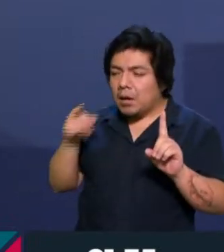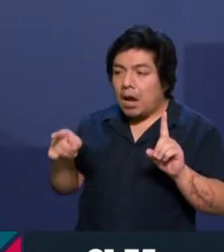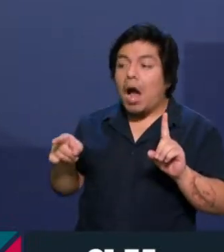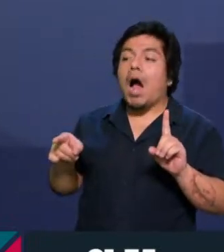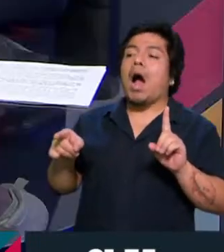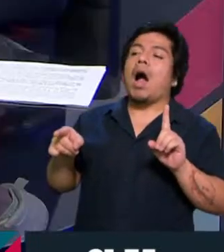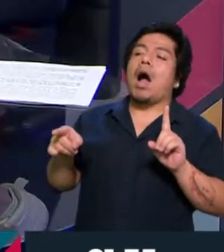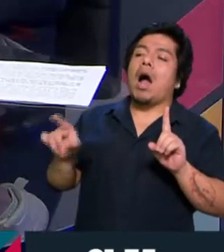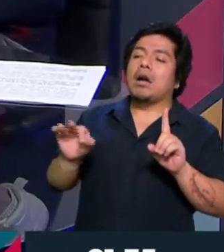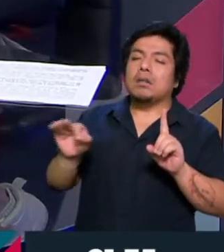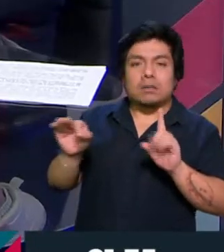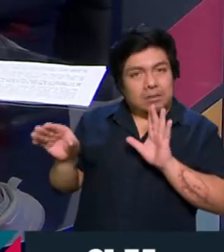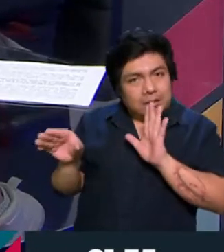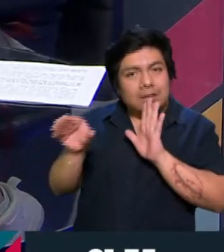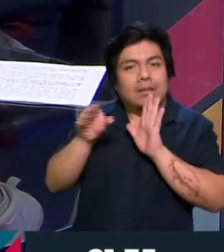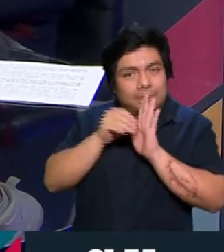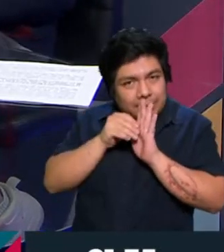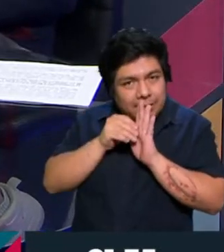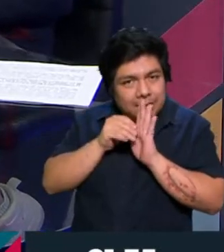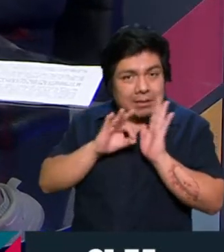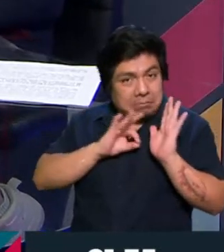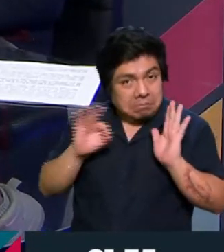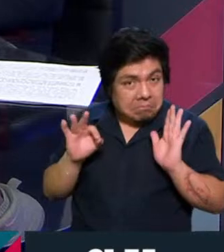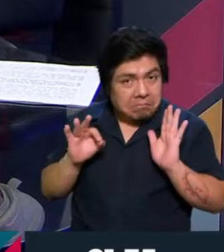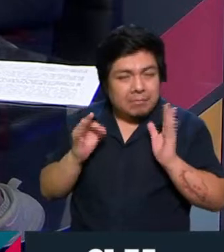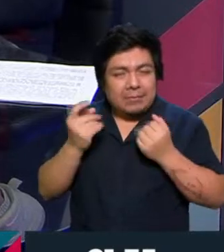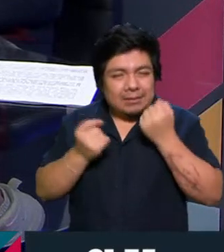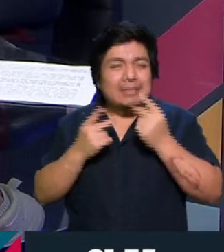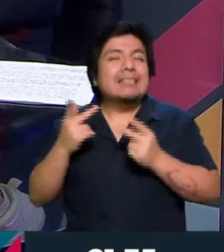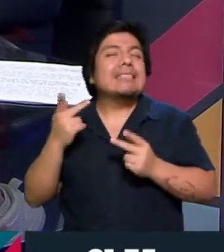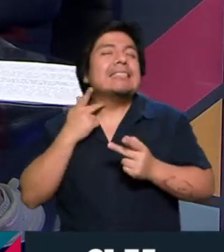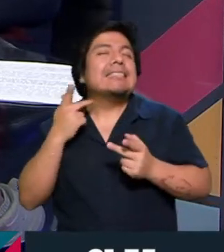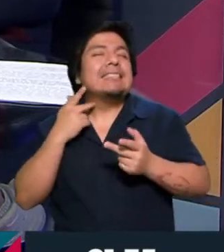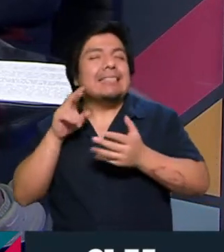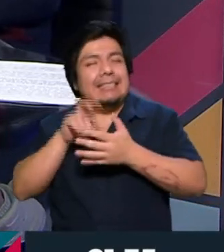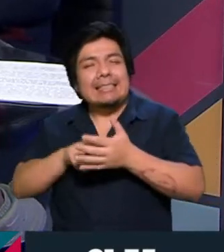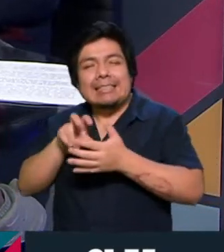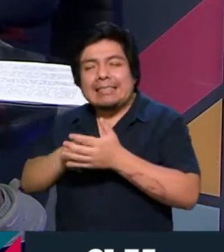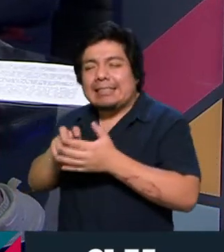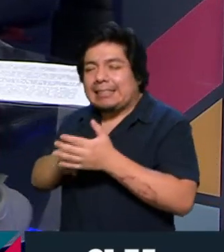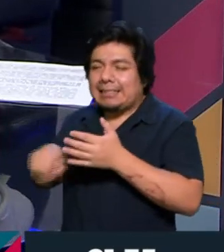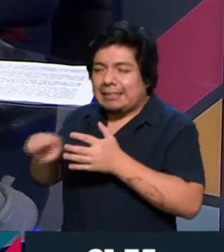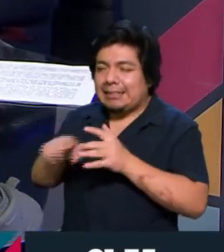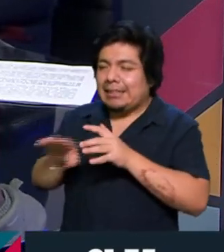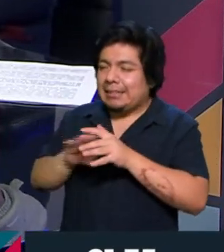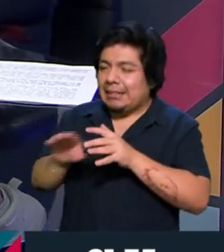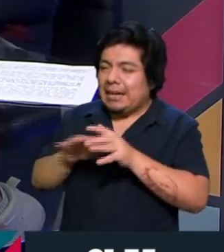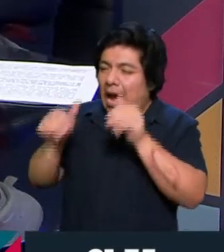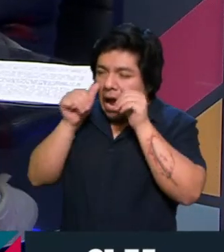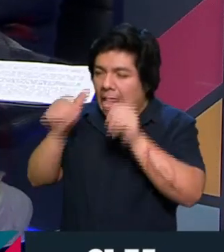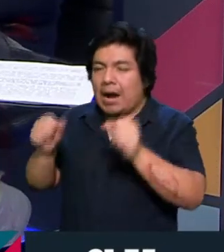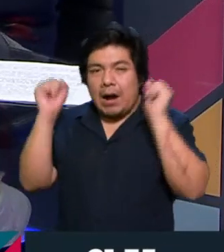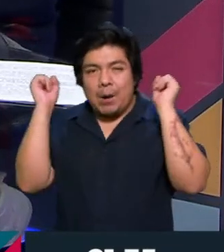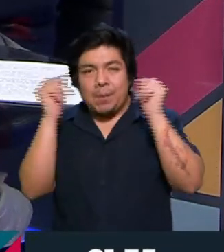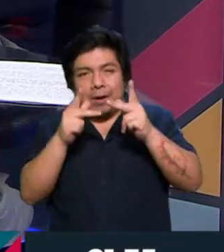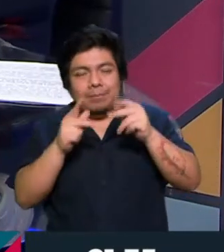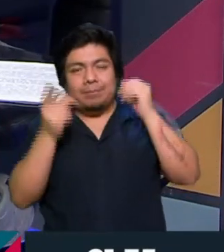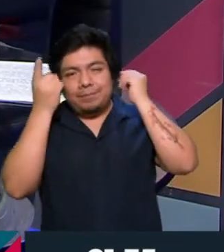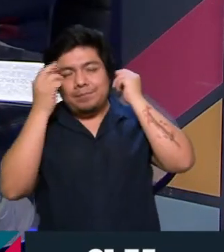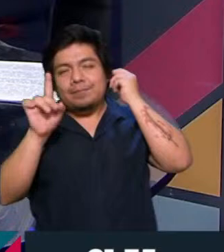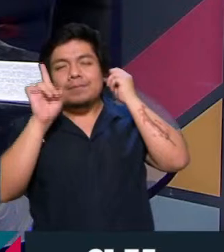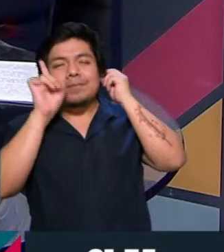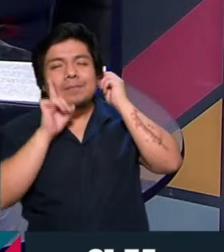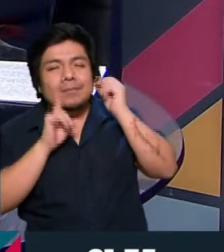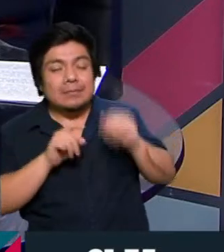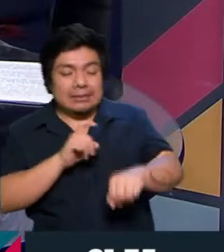podría servir también. Claro, y que se están haciendo estas políticas públicas para atención al migrante. Ok, perfecto, doctora. Pues muchísimas gracias,